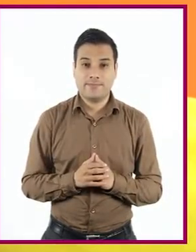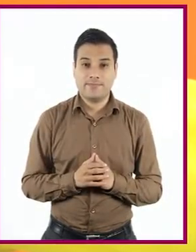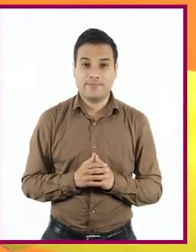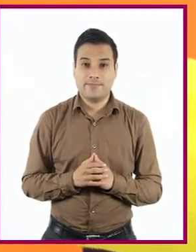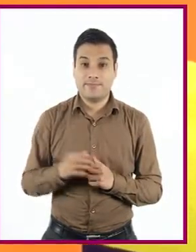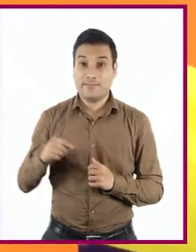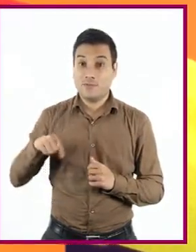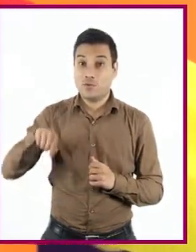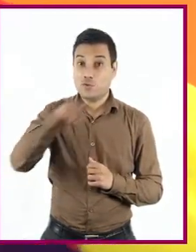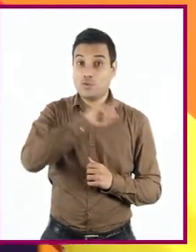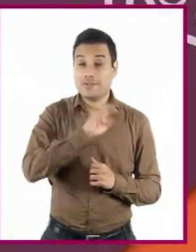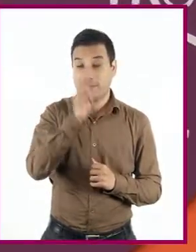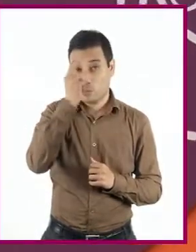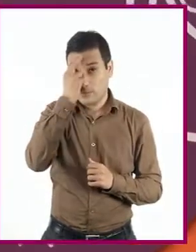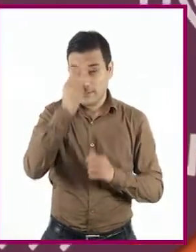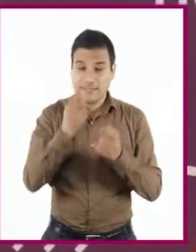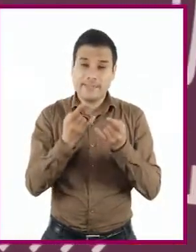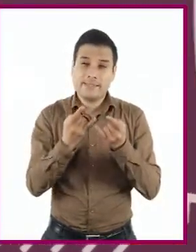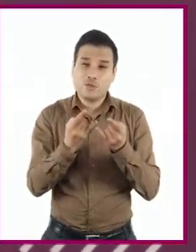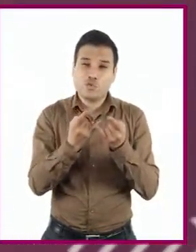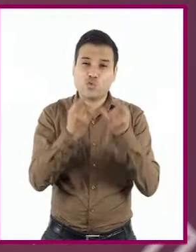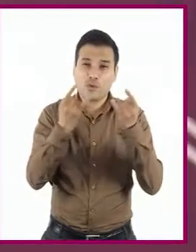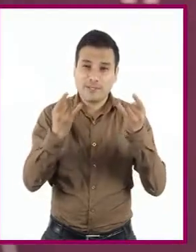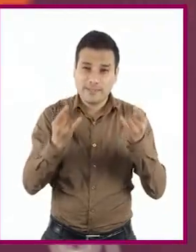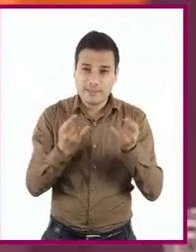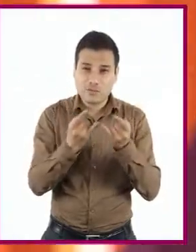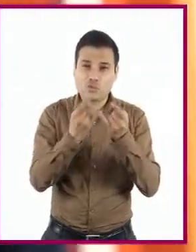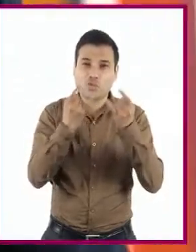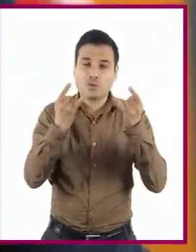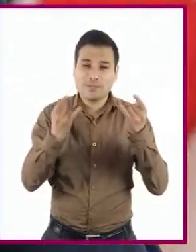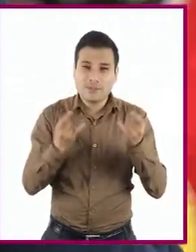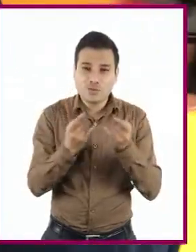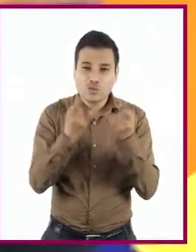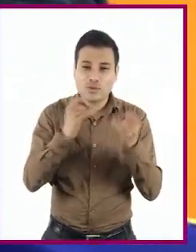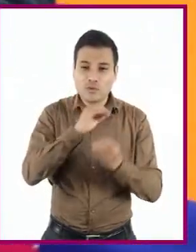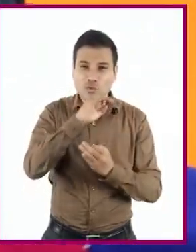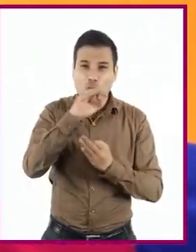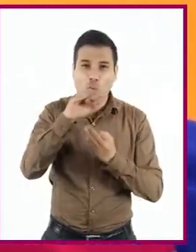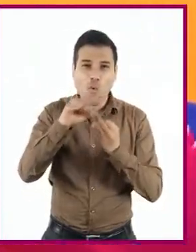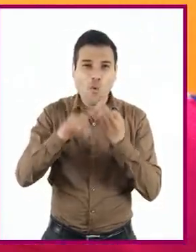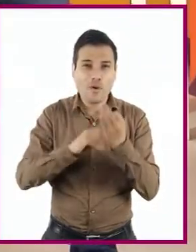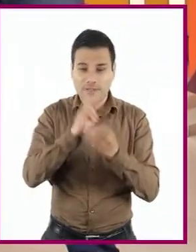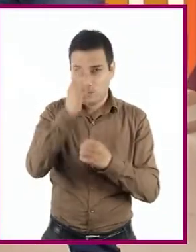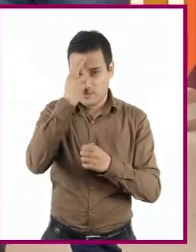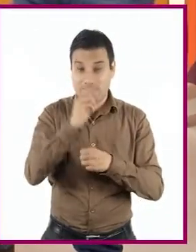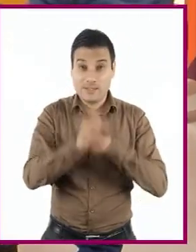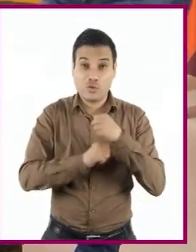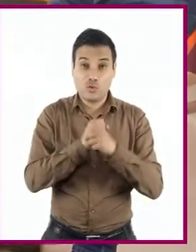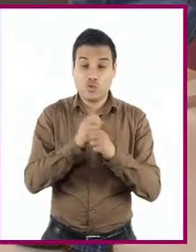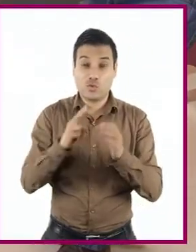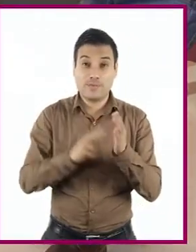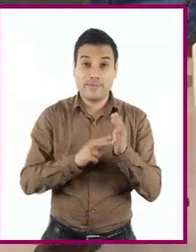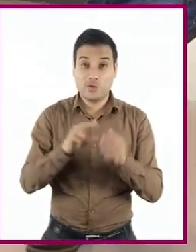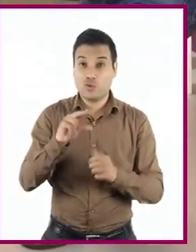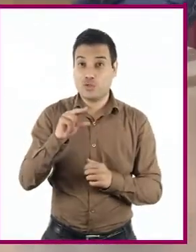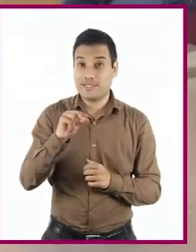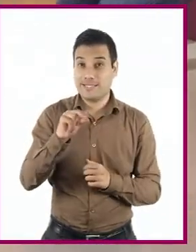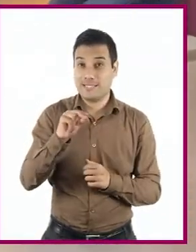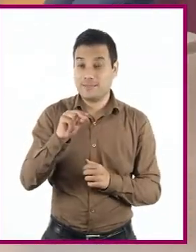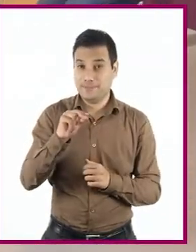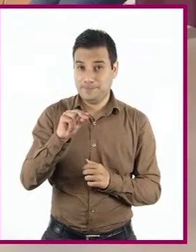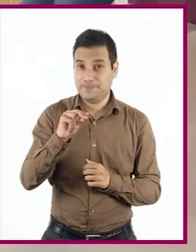Nosotros vamos a recordar todo esto que sucedió. Todo esto lo vamos a recordar en el 2080. Lo vamos a